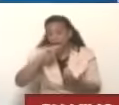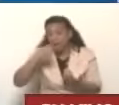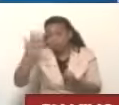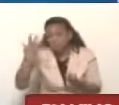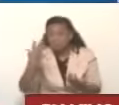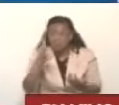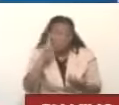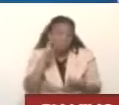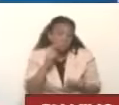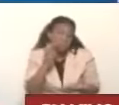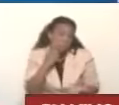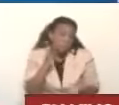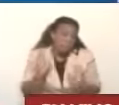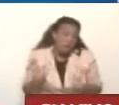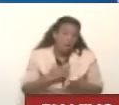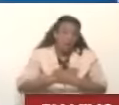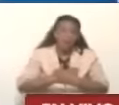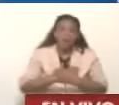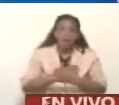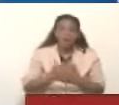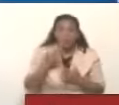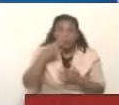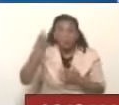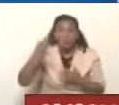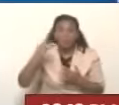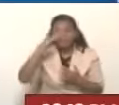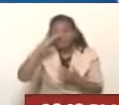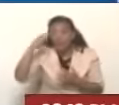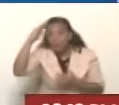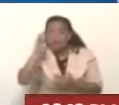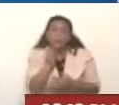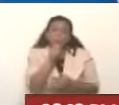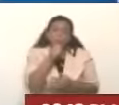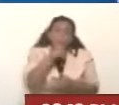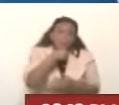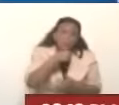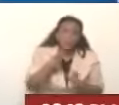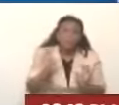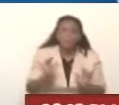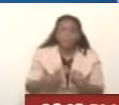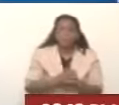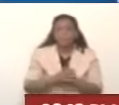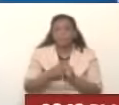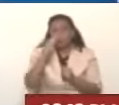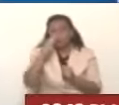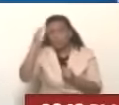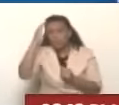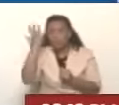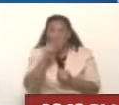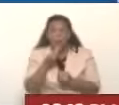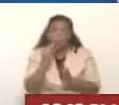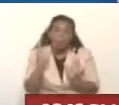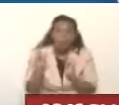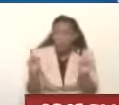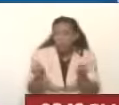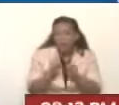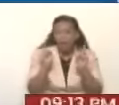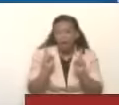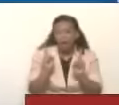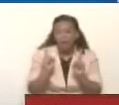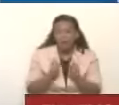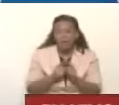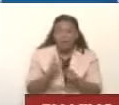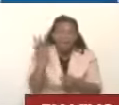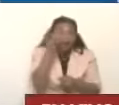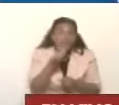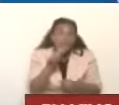mujer adulta, siempre joven. La mujer adulta mayor, siempre joven. Porque la mujer es